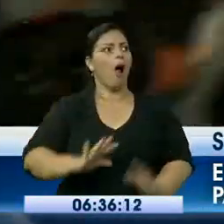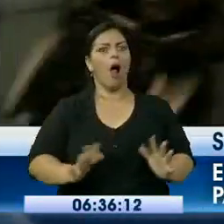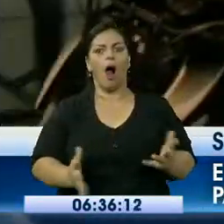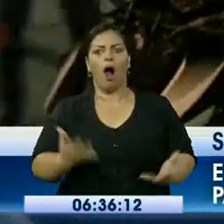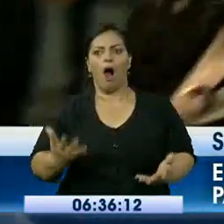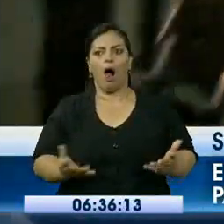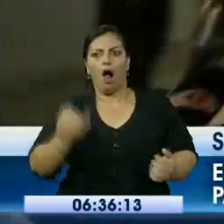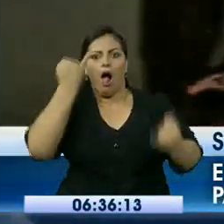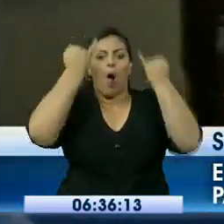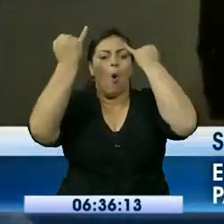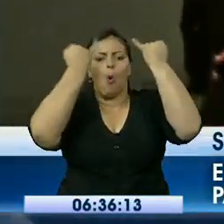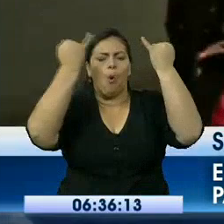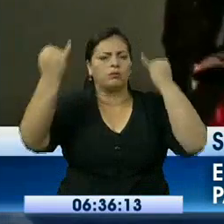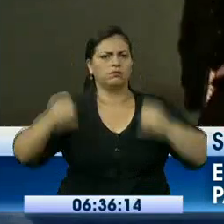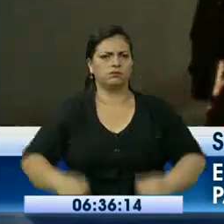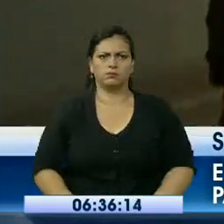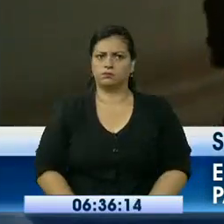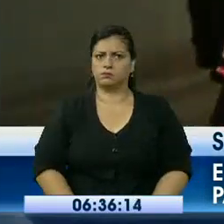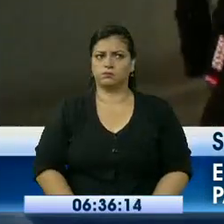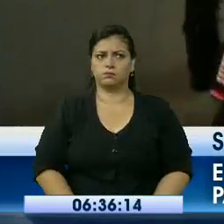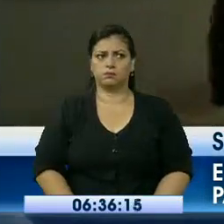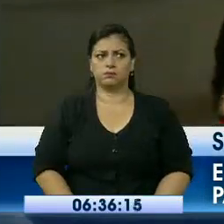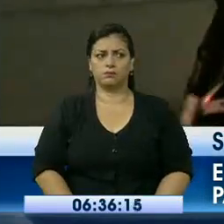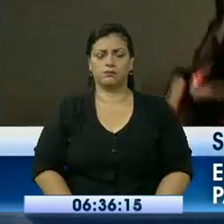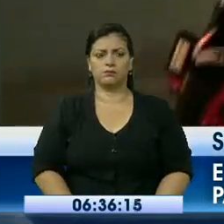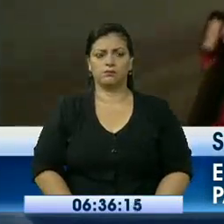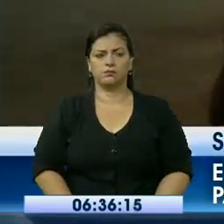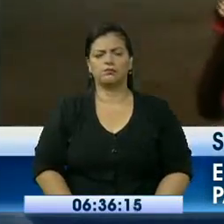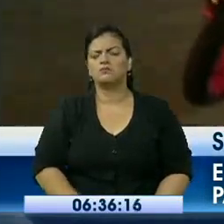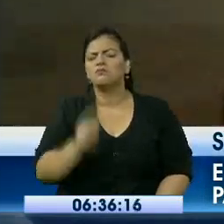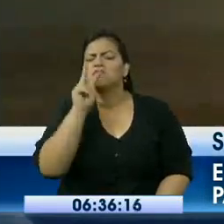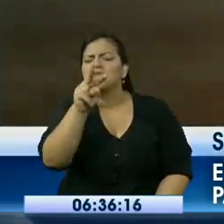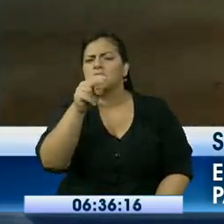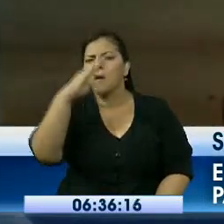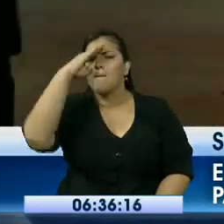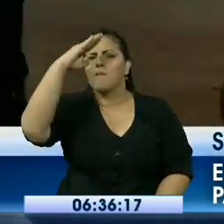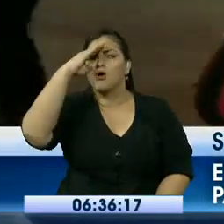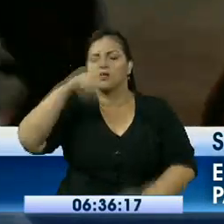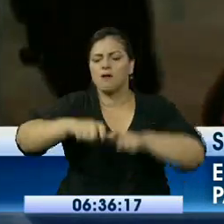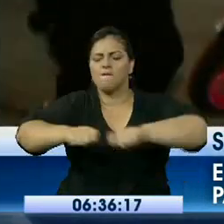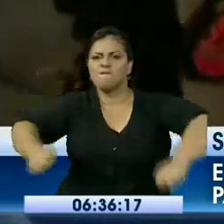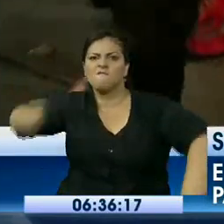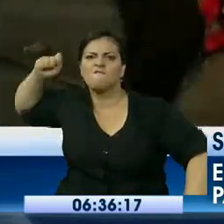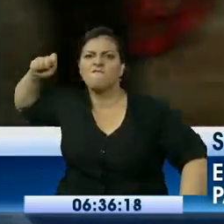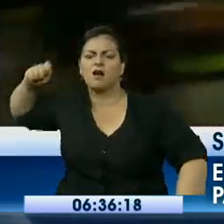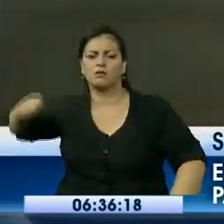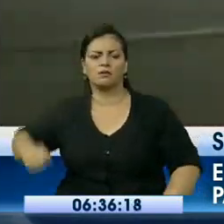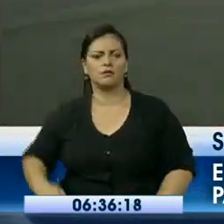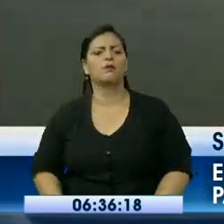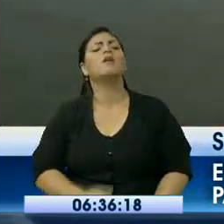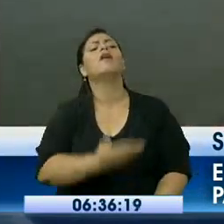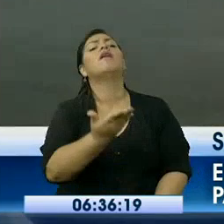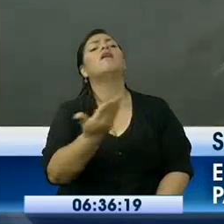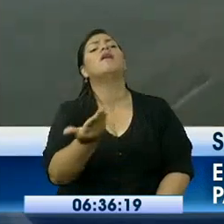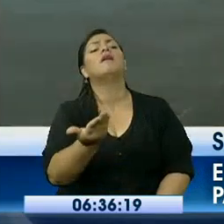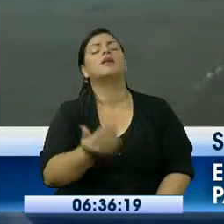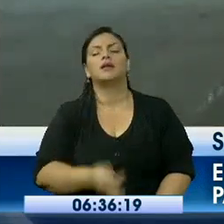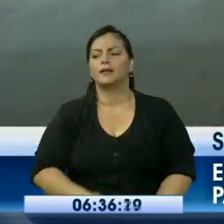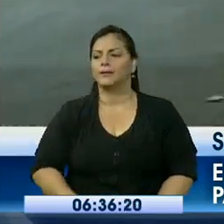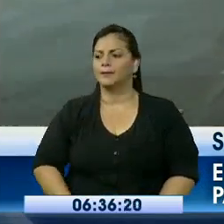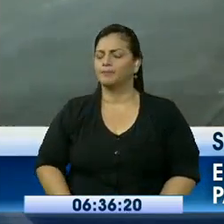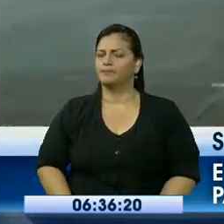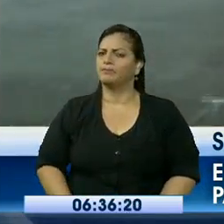así. ¿De repente se observa policías con toletes, con unos palos en mano? ¿Con qué motivo? Con el fin de precautelar su seguridad. Hay gente